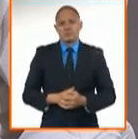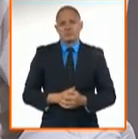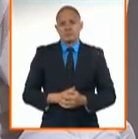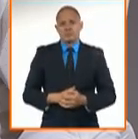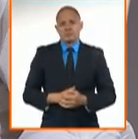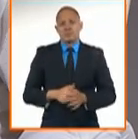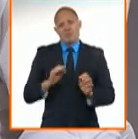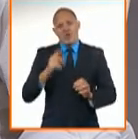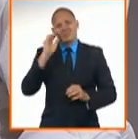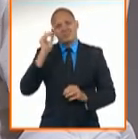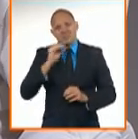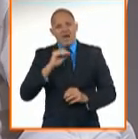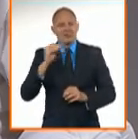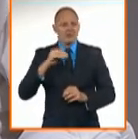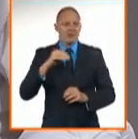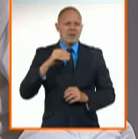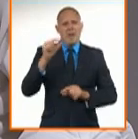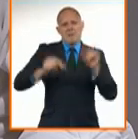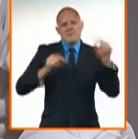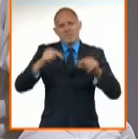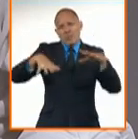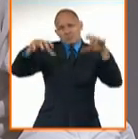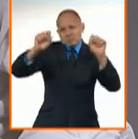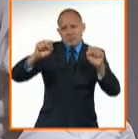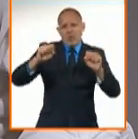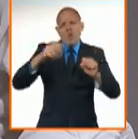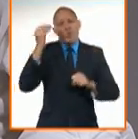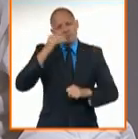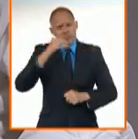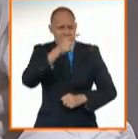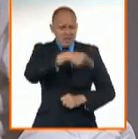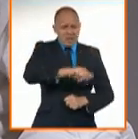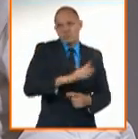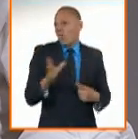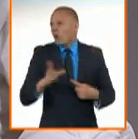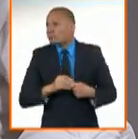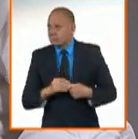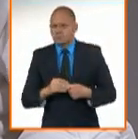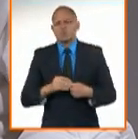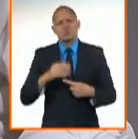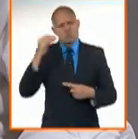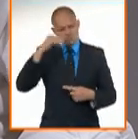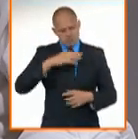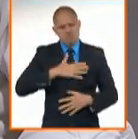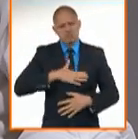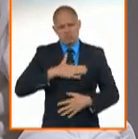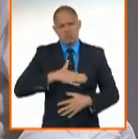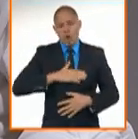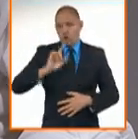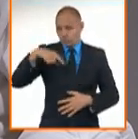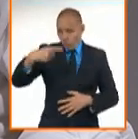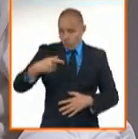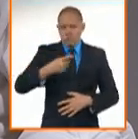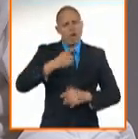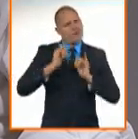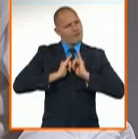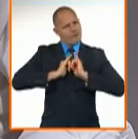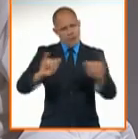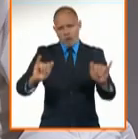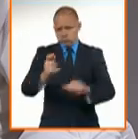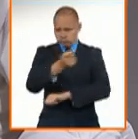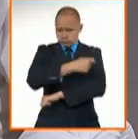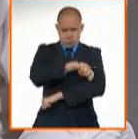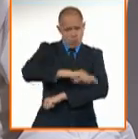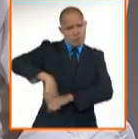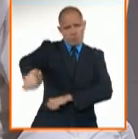molestos apagones que diariamente vamos a mantener informados a todo nuestro pueblo de la situación puntual que exista cada